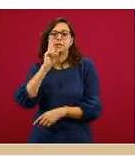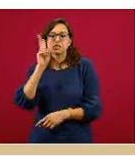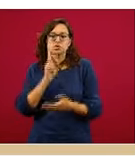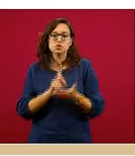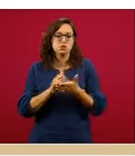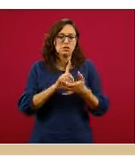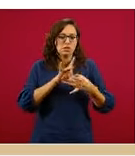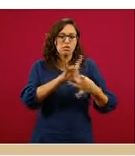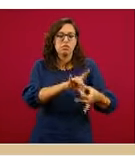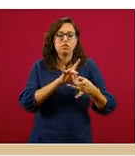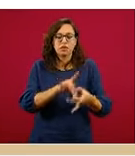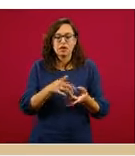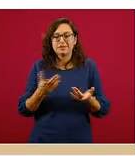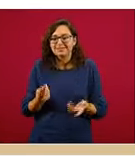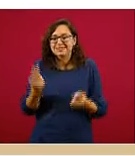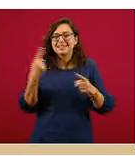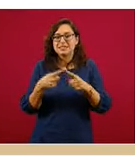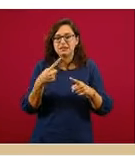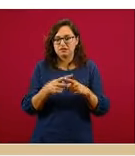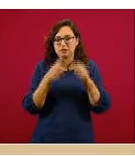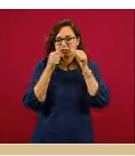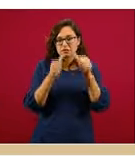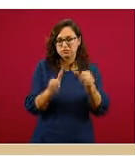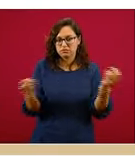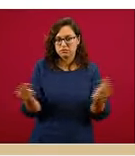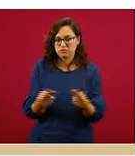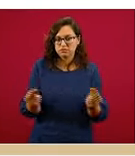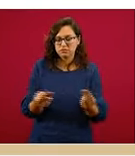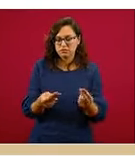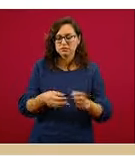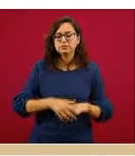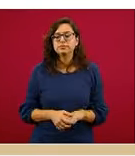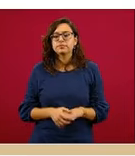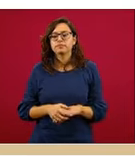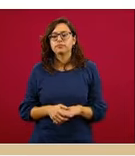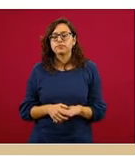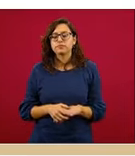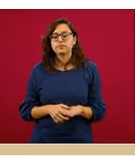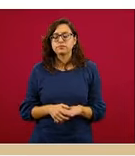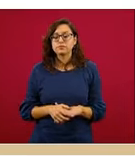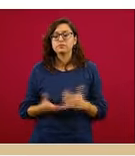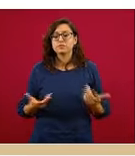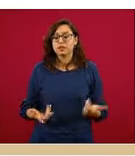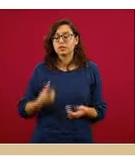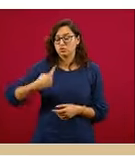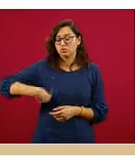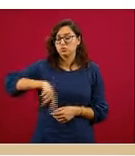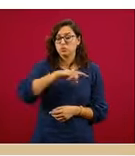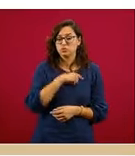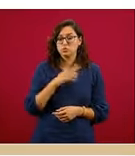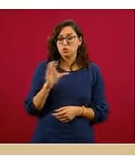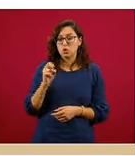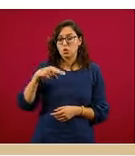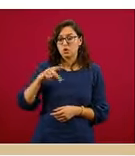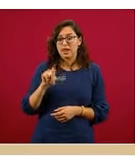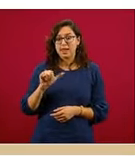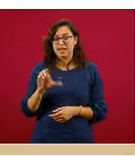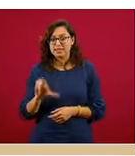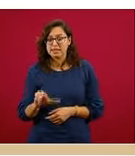atención. Nosotros buscamos, a partir de estas fuentes, en el equipo de trabajo del área, en CONADIC,